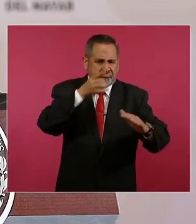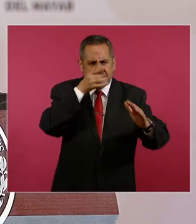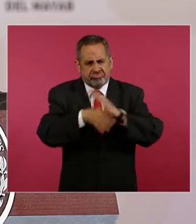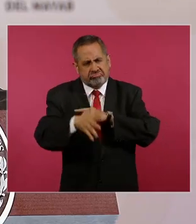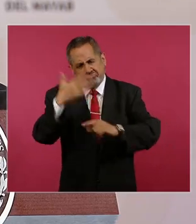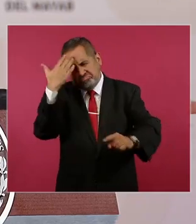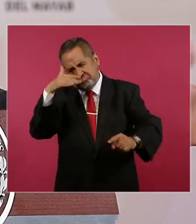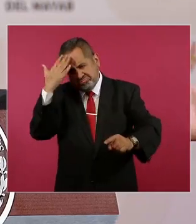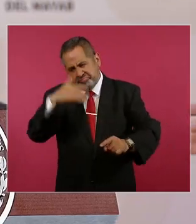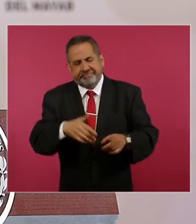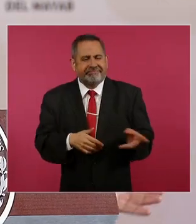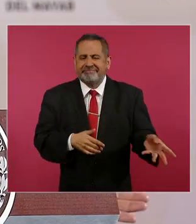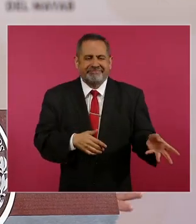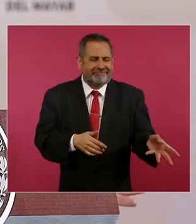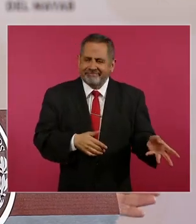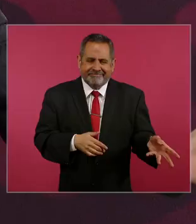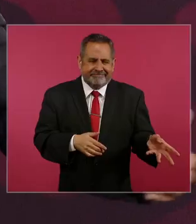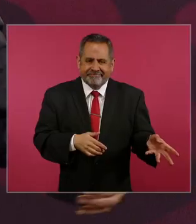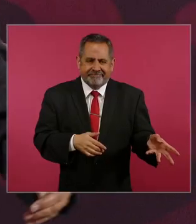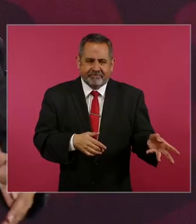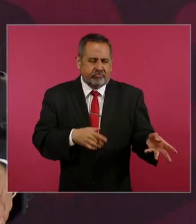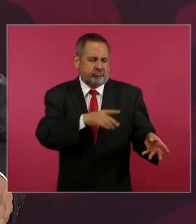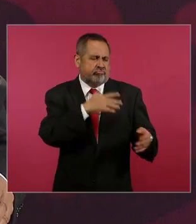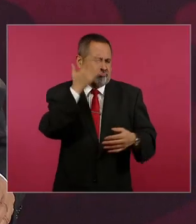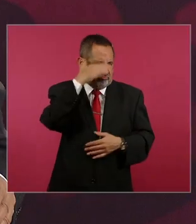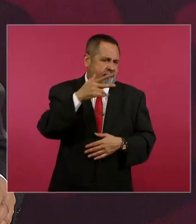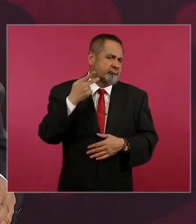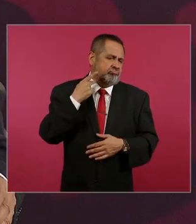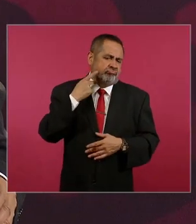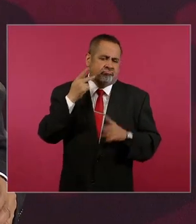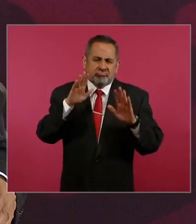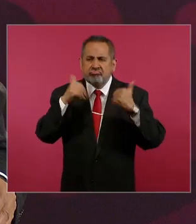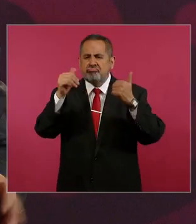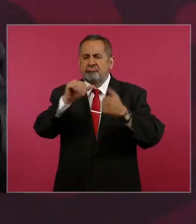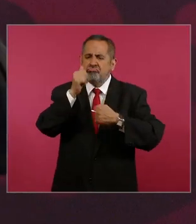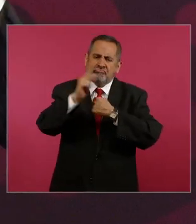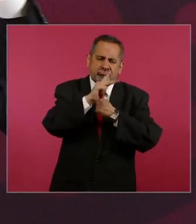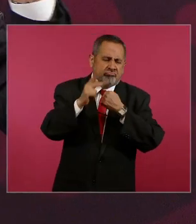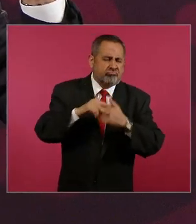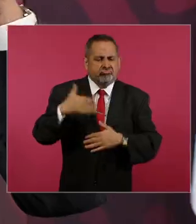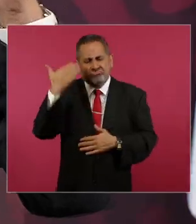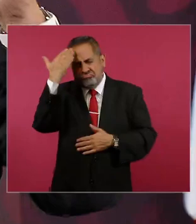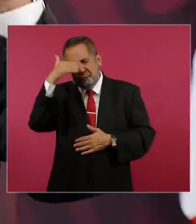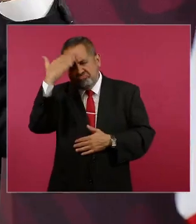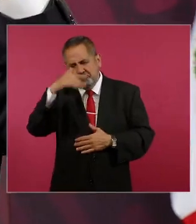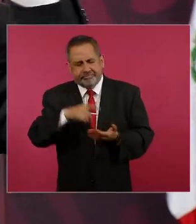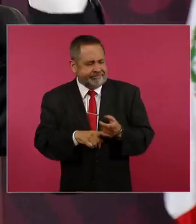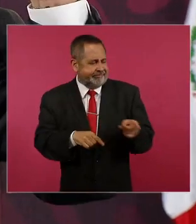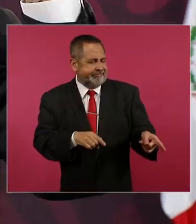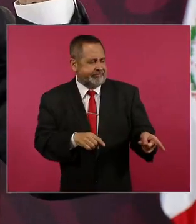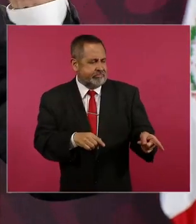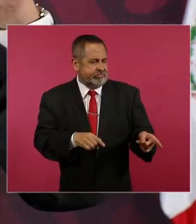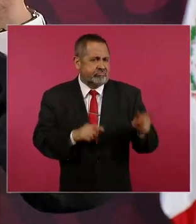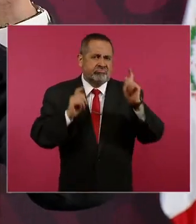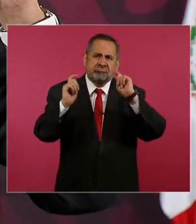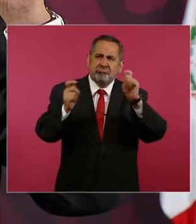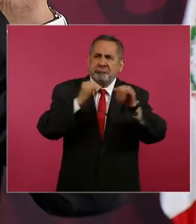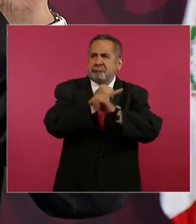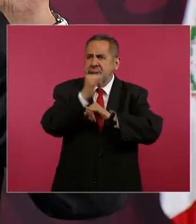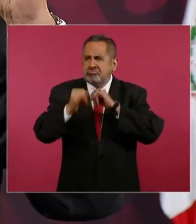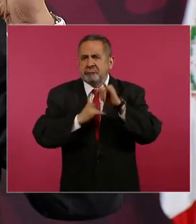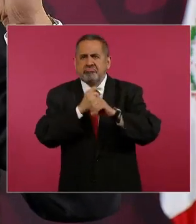en política exterior, eran los internacionalistas.